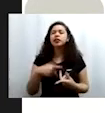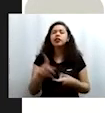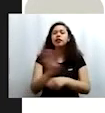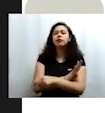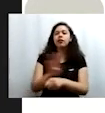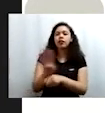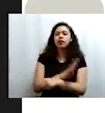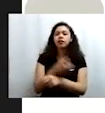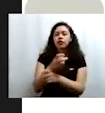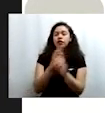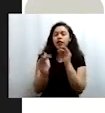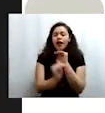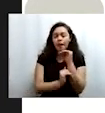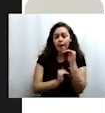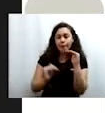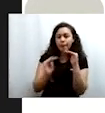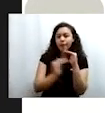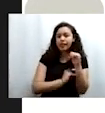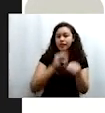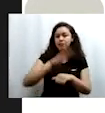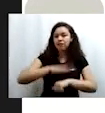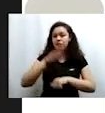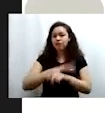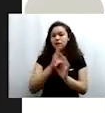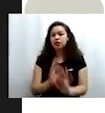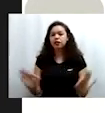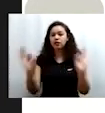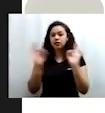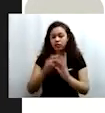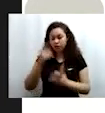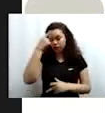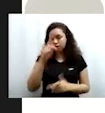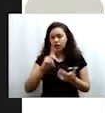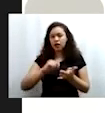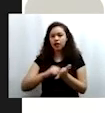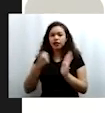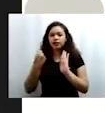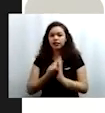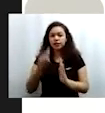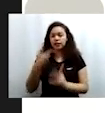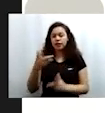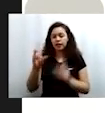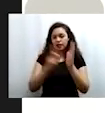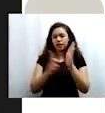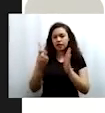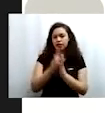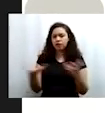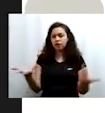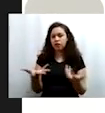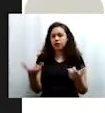recibe. Es la base fundamental para la mayor parte de las técnicas que este departamento debe